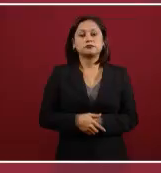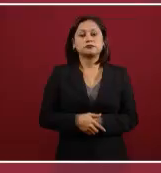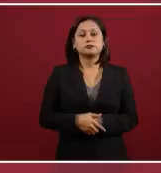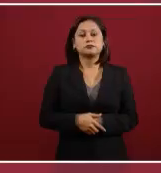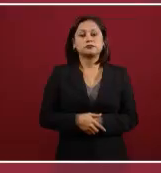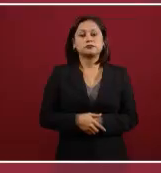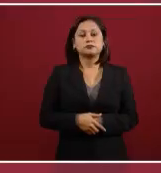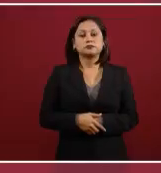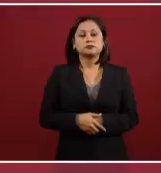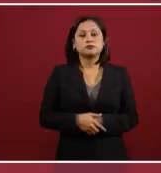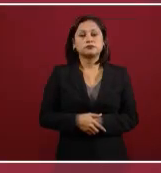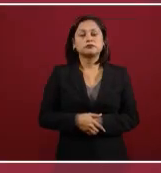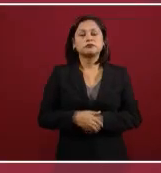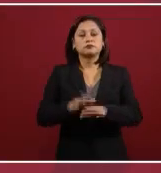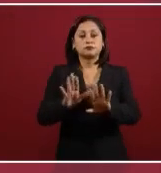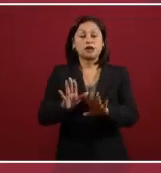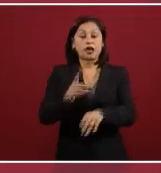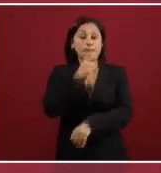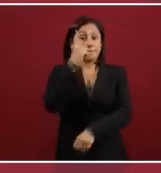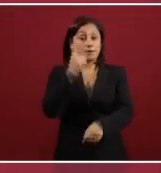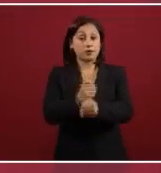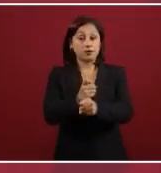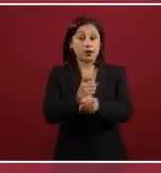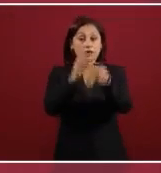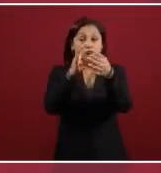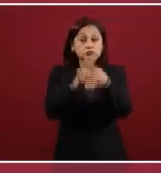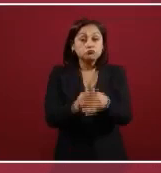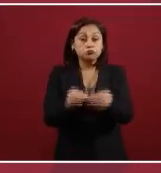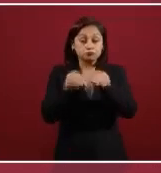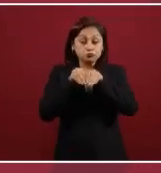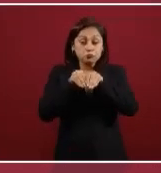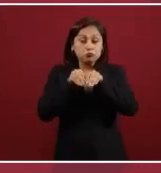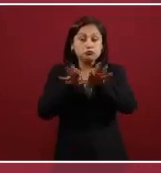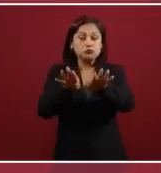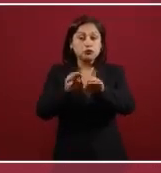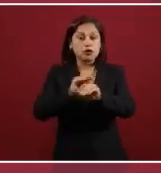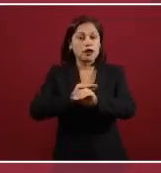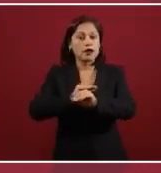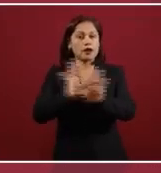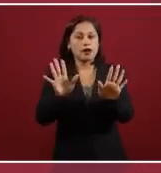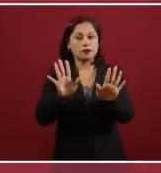entramos a los pormenores, yo di la instrucción